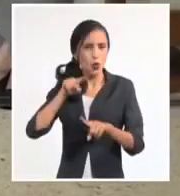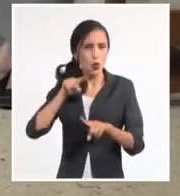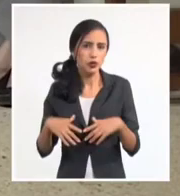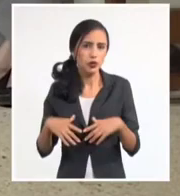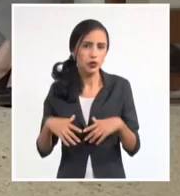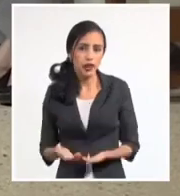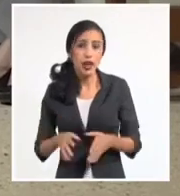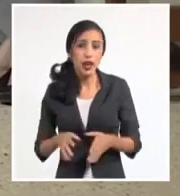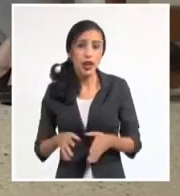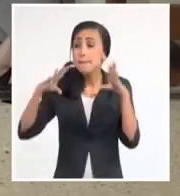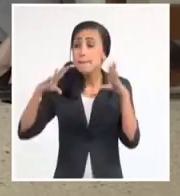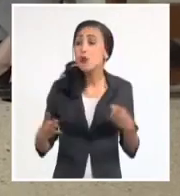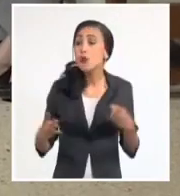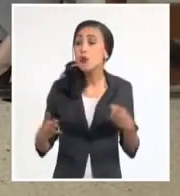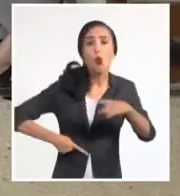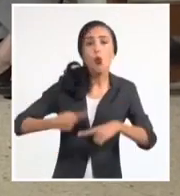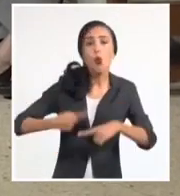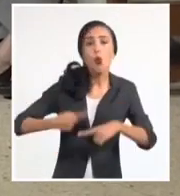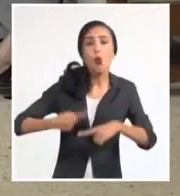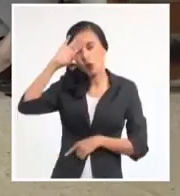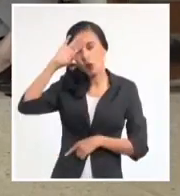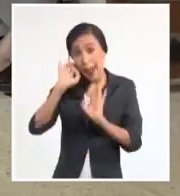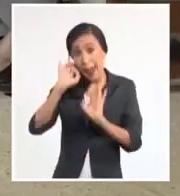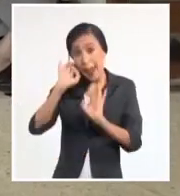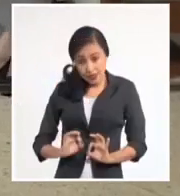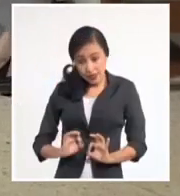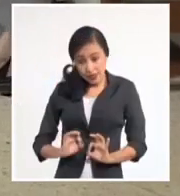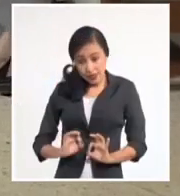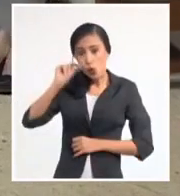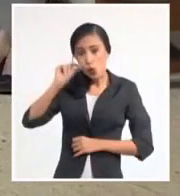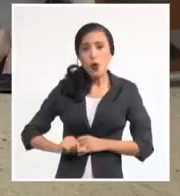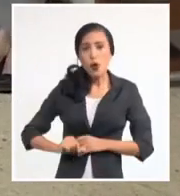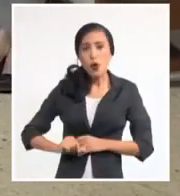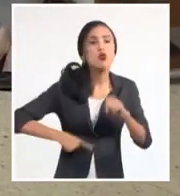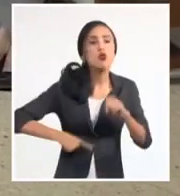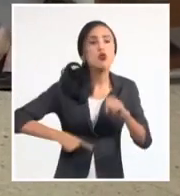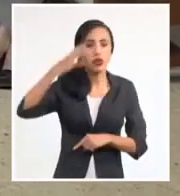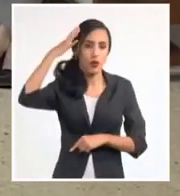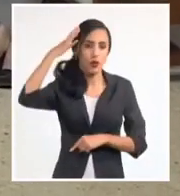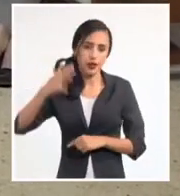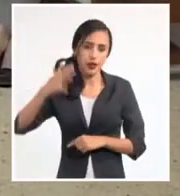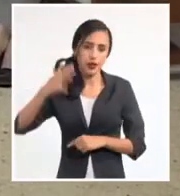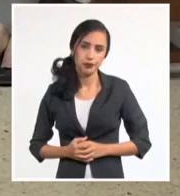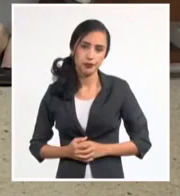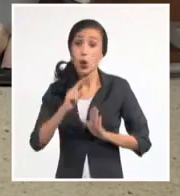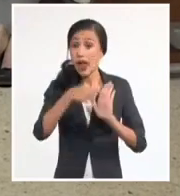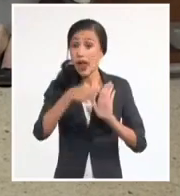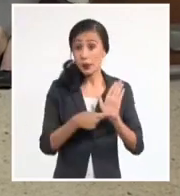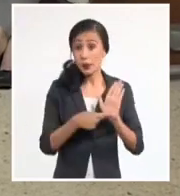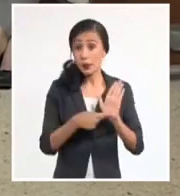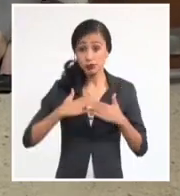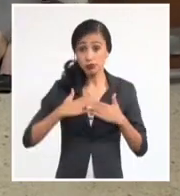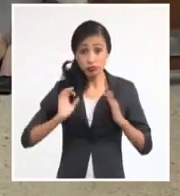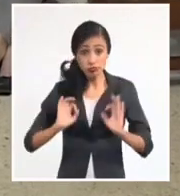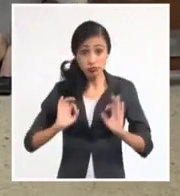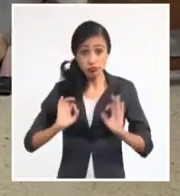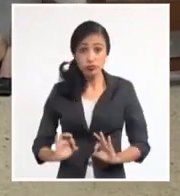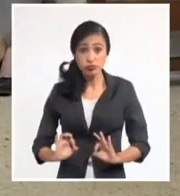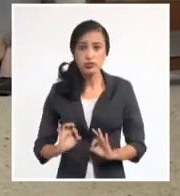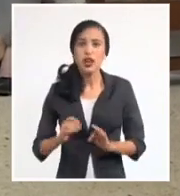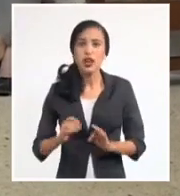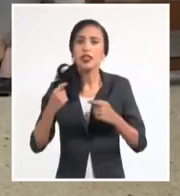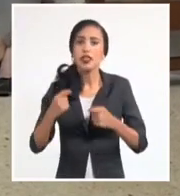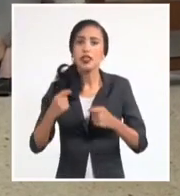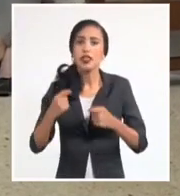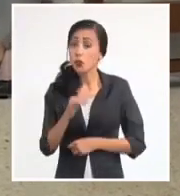mundo contra Cuba y en específico a los cubanos contra su gobierno. Son elementos propios de la subversión a los que el partido tiene que hacerle frente